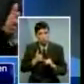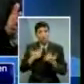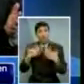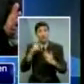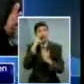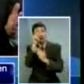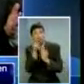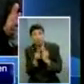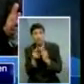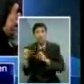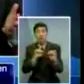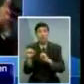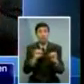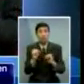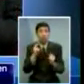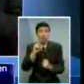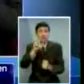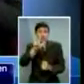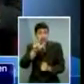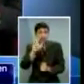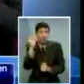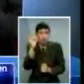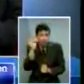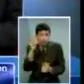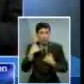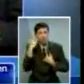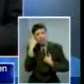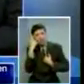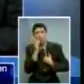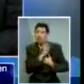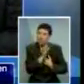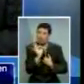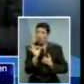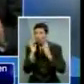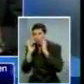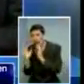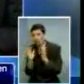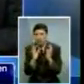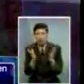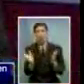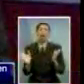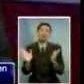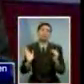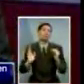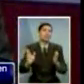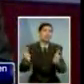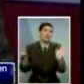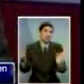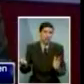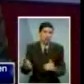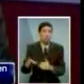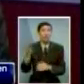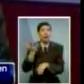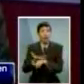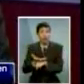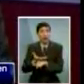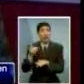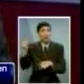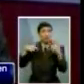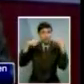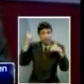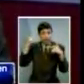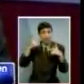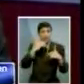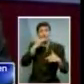27 de febrero. ¿Vamos a seguir con esto adelante o lo detenemos para concentrarnos en los hospitales que fueron destruidos en Maule y Biobío? Y el